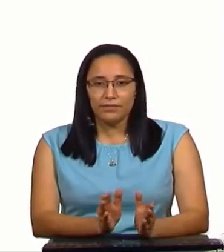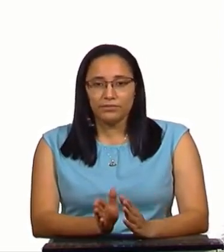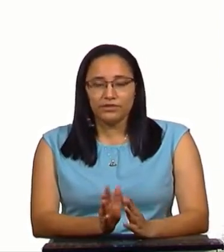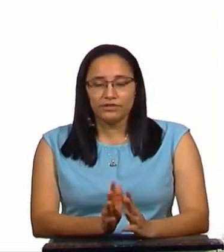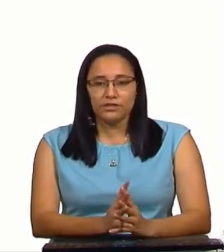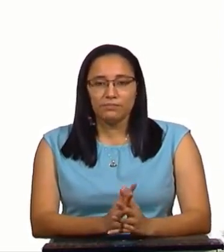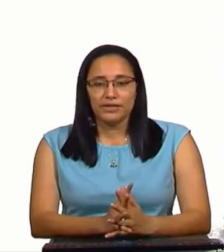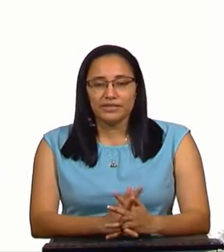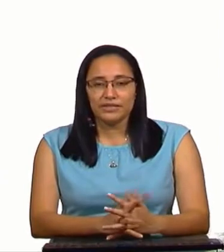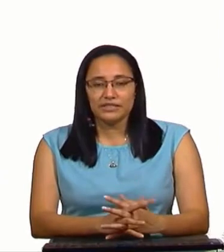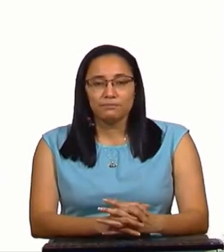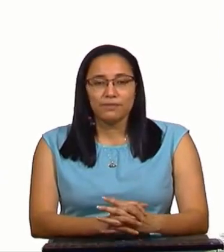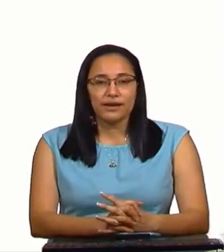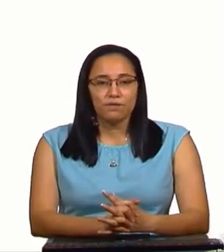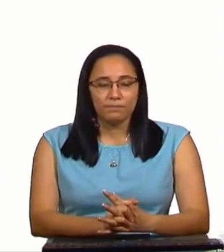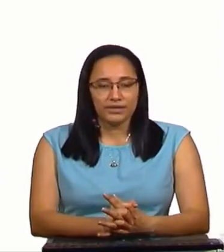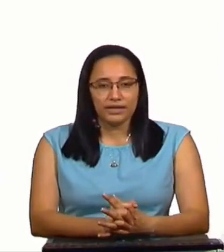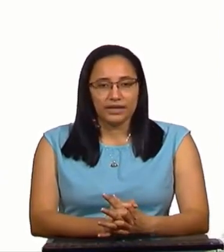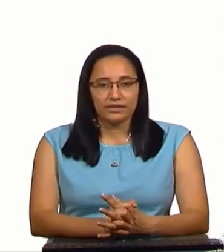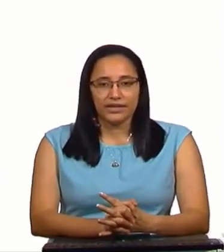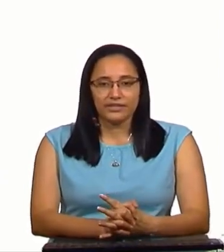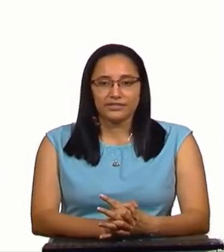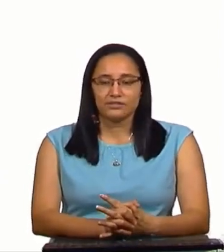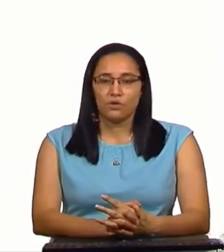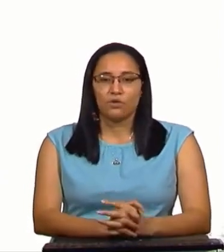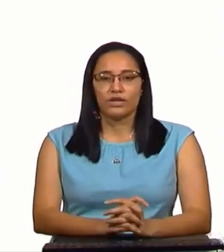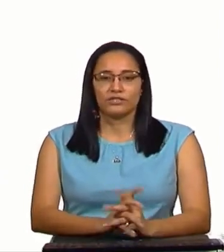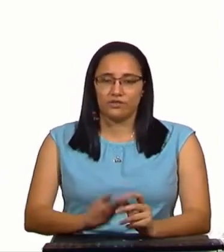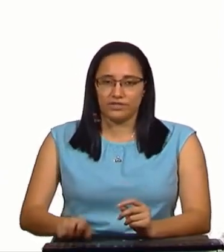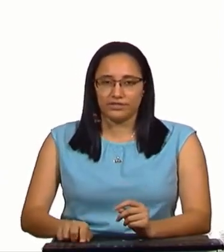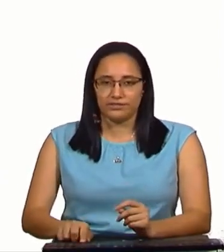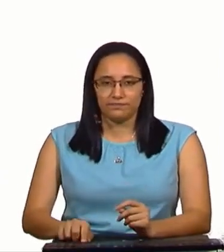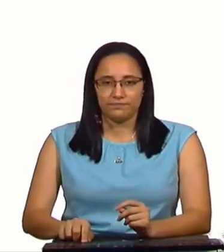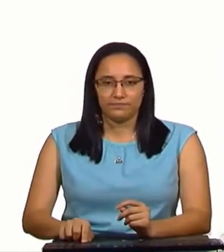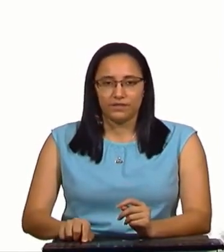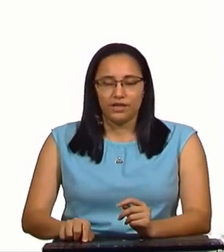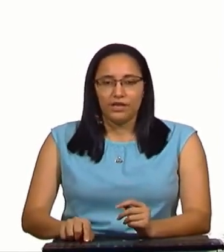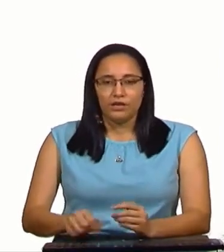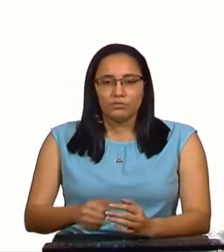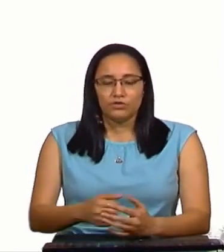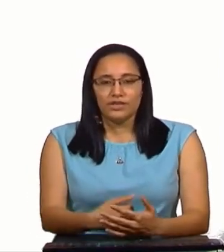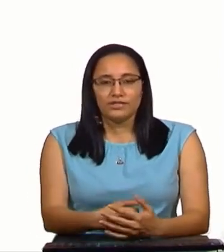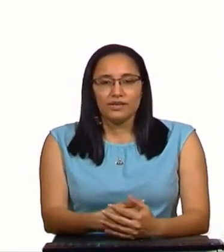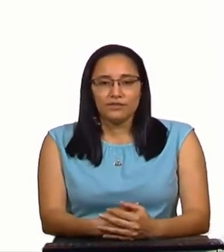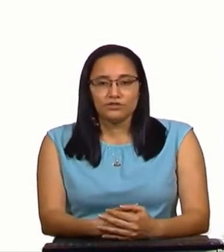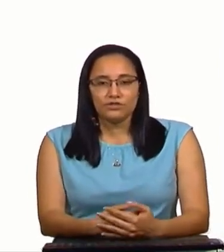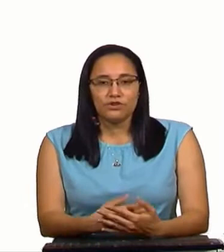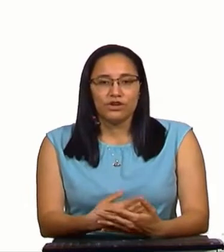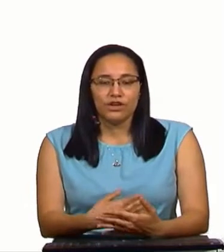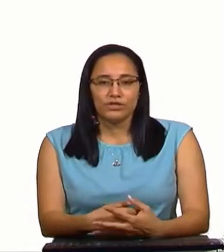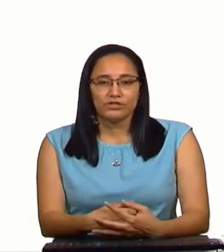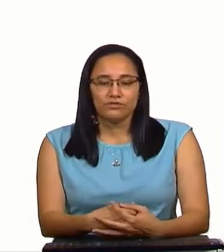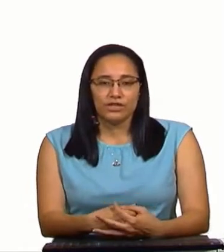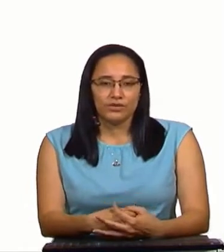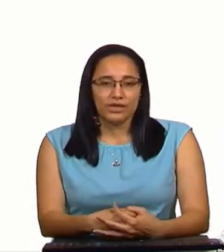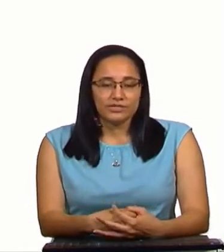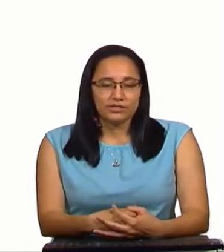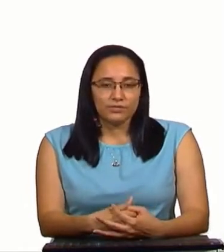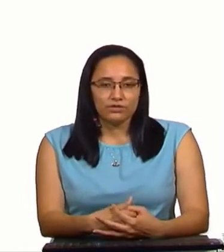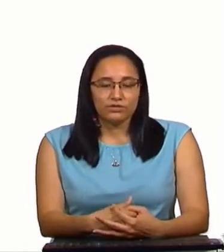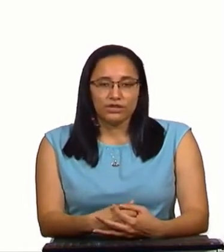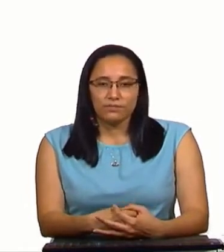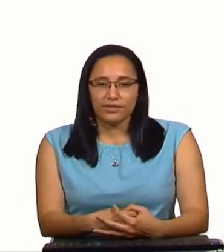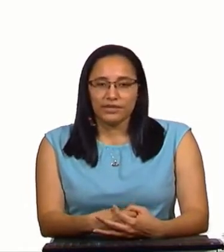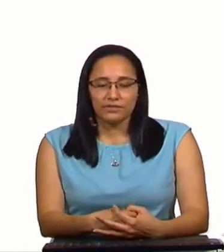y el verbo dentro del paréntesis para completar esas oraciones. Como ustedes saben, nosotros los queremos estudiando en